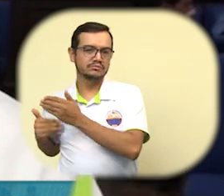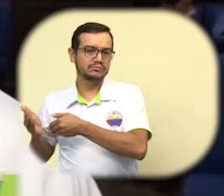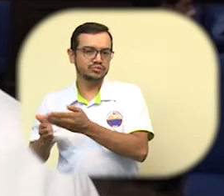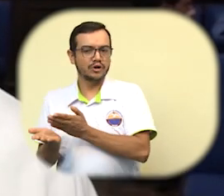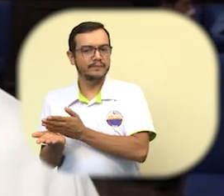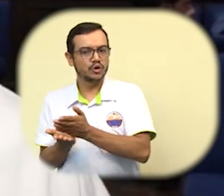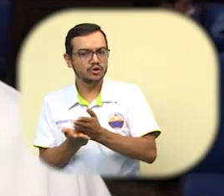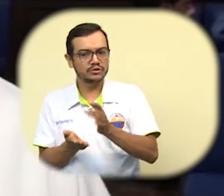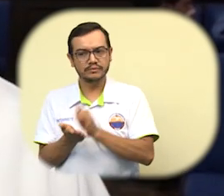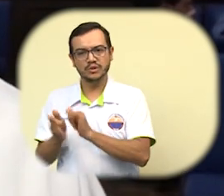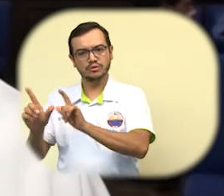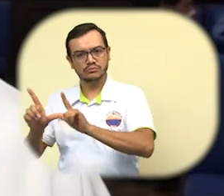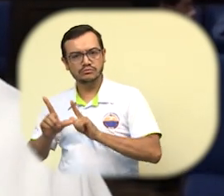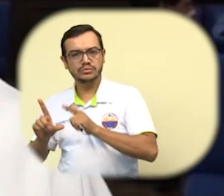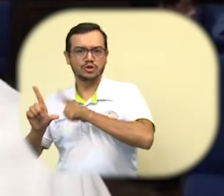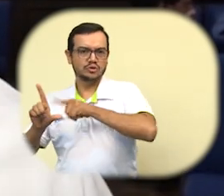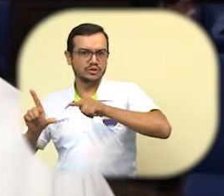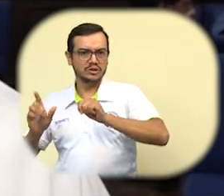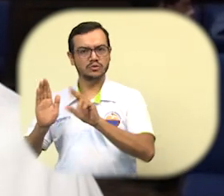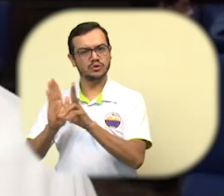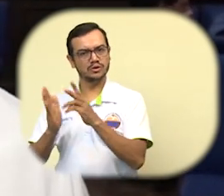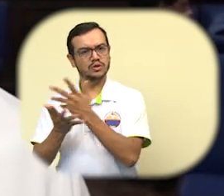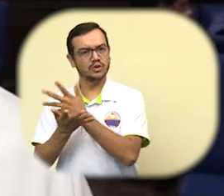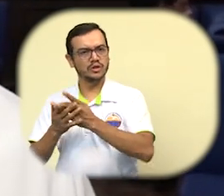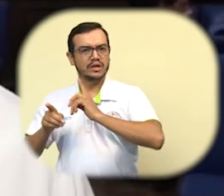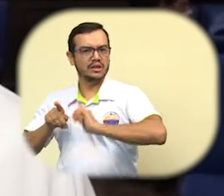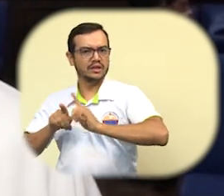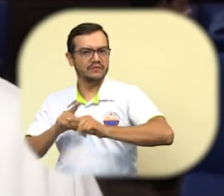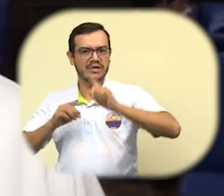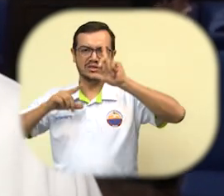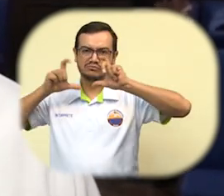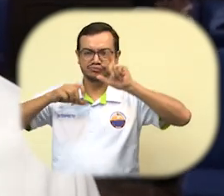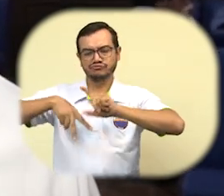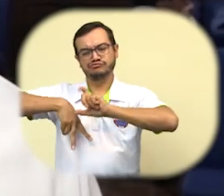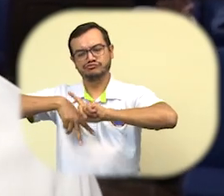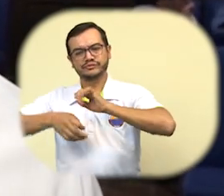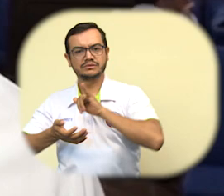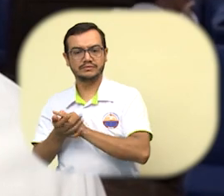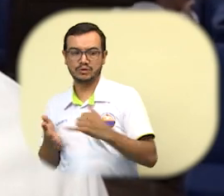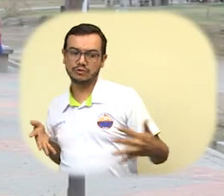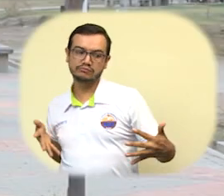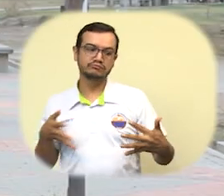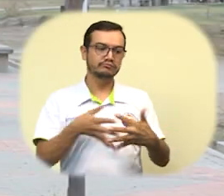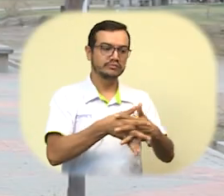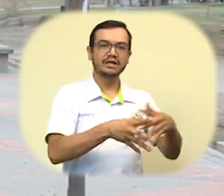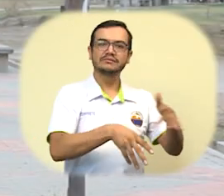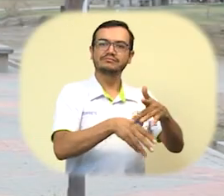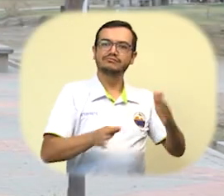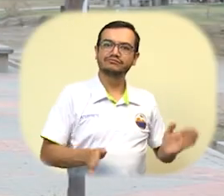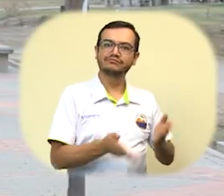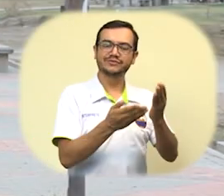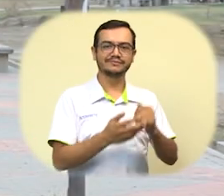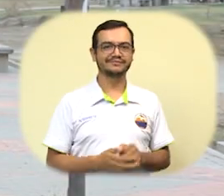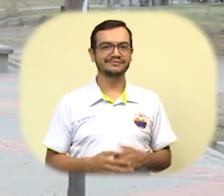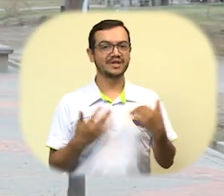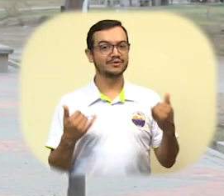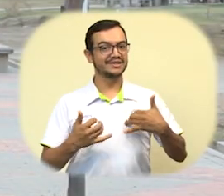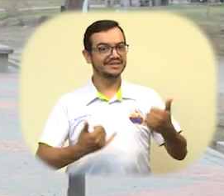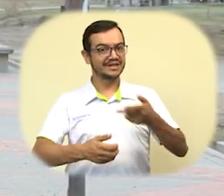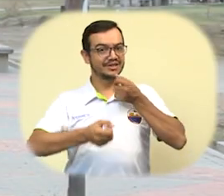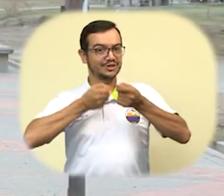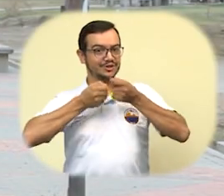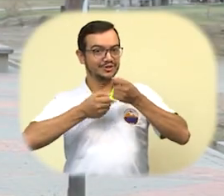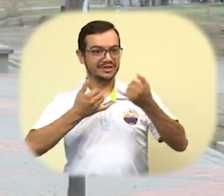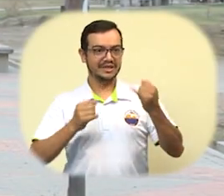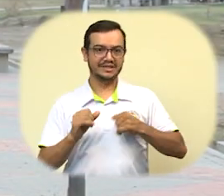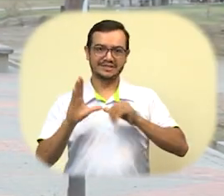través de los programas de pregrado como economía, administración de empresas, hotelería, hotelería y turismo, e igual la maestría en desarrollo empresarial. Esto fue noticia